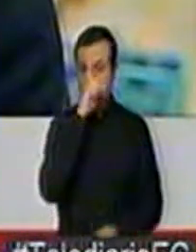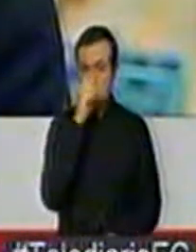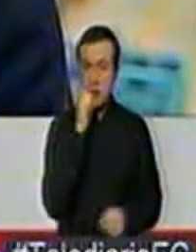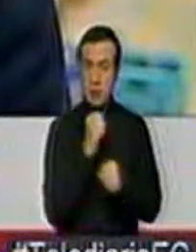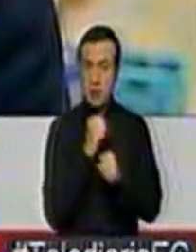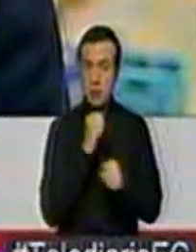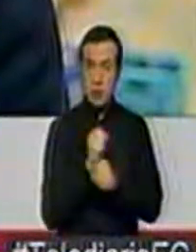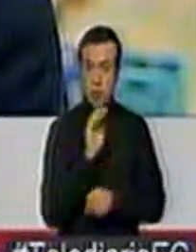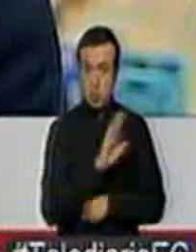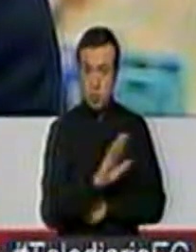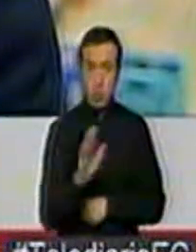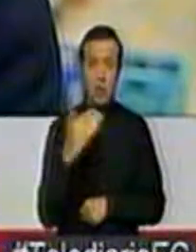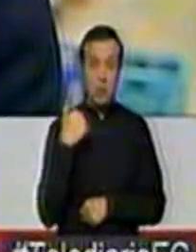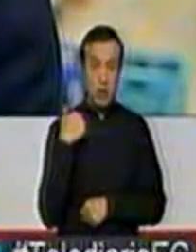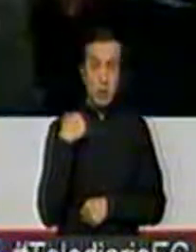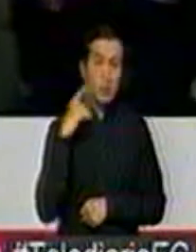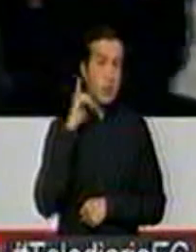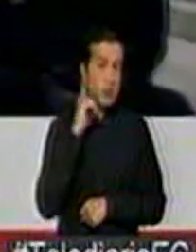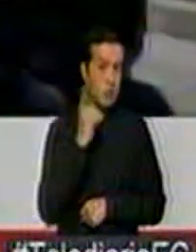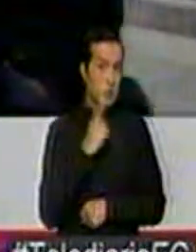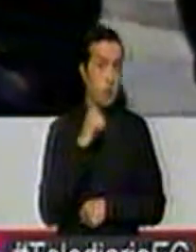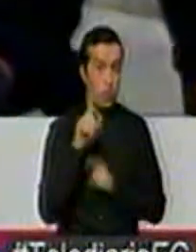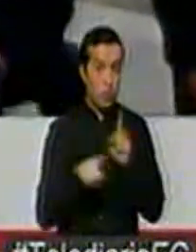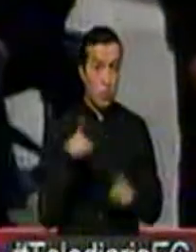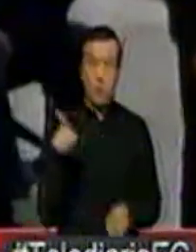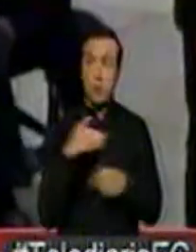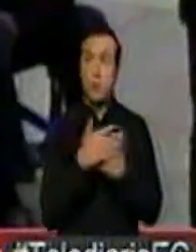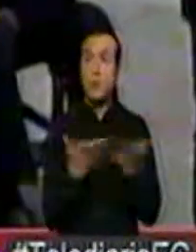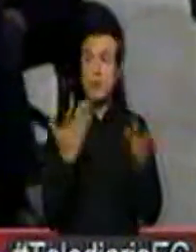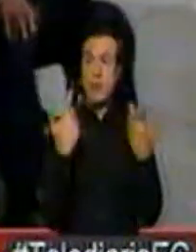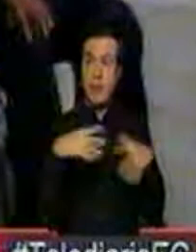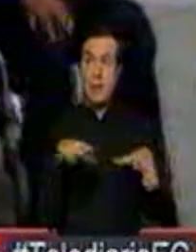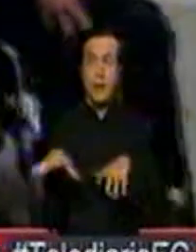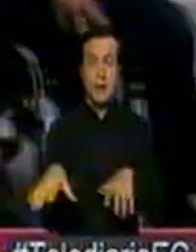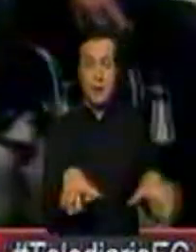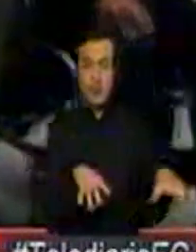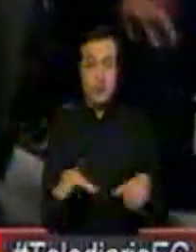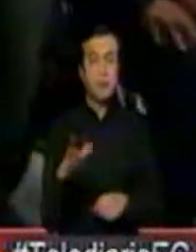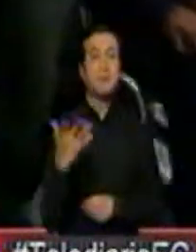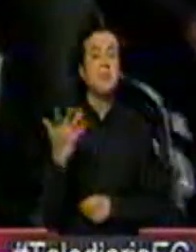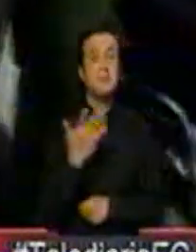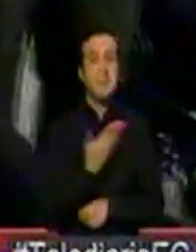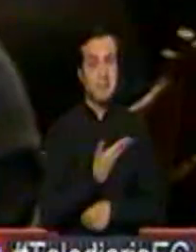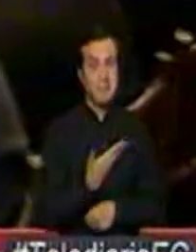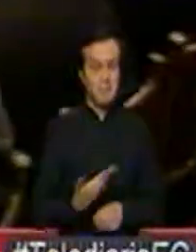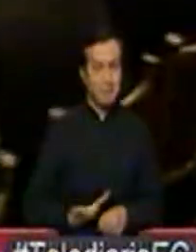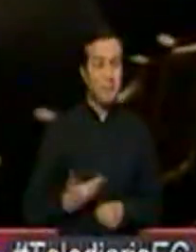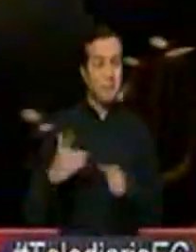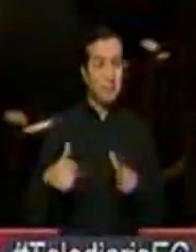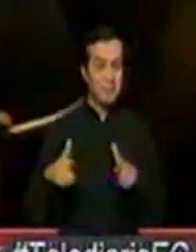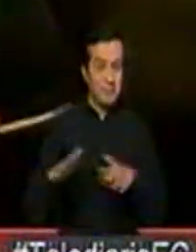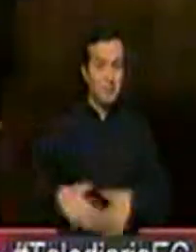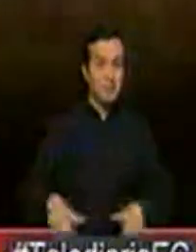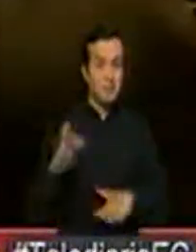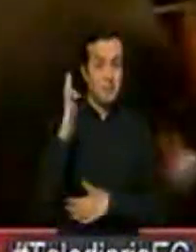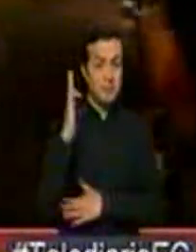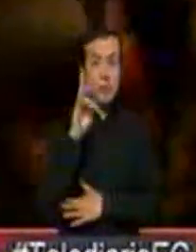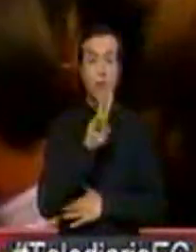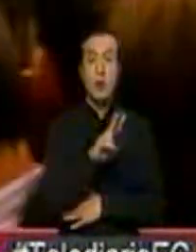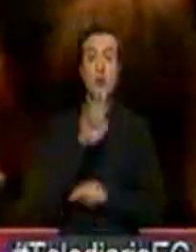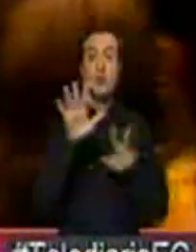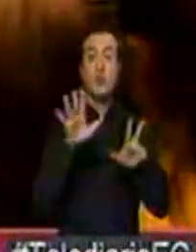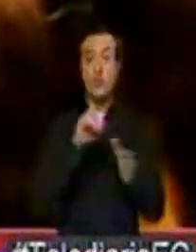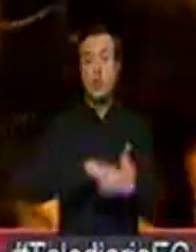tienen deficiencia auditiva. Así se cumplió la agenda de actividades del jefe de Estado en la capital de Tungurahua, donde también firmó 28 convenios